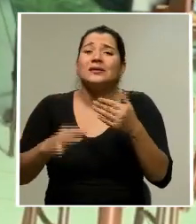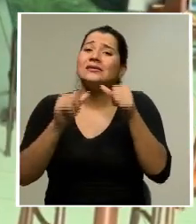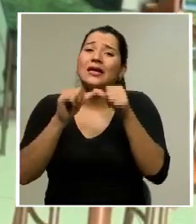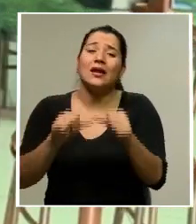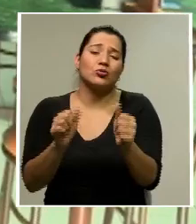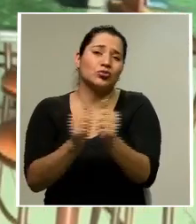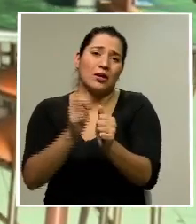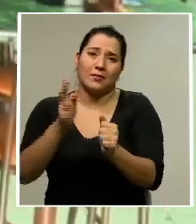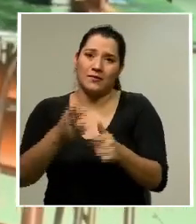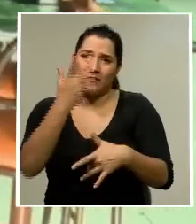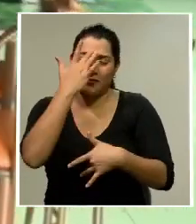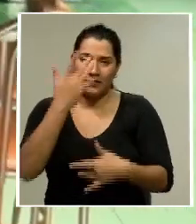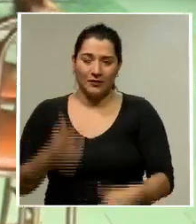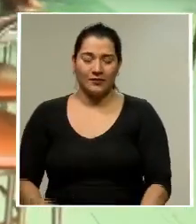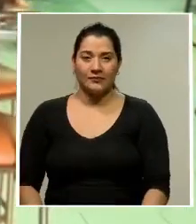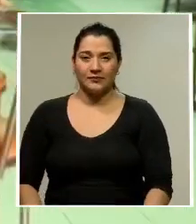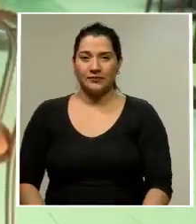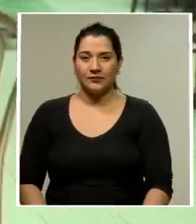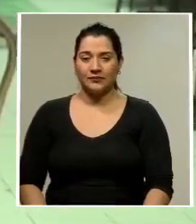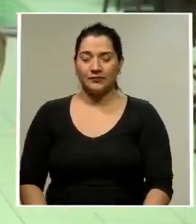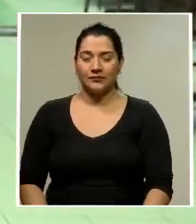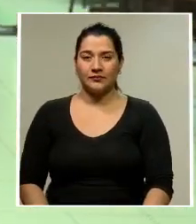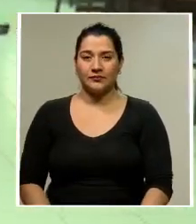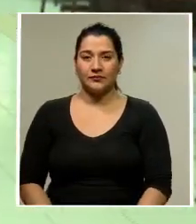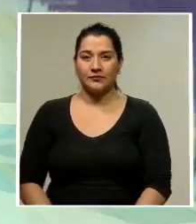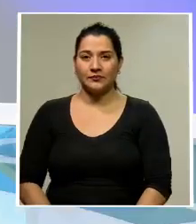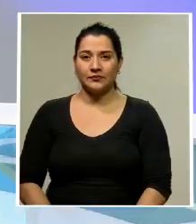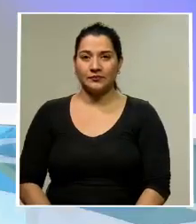estas enfermedades.